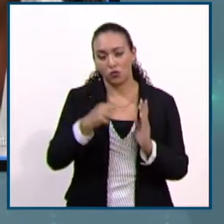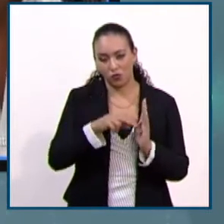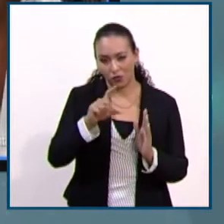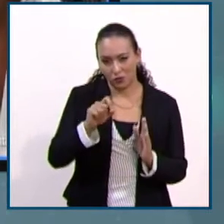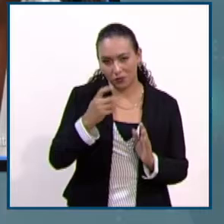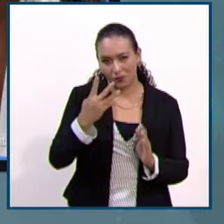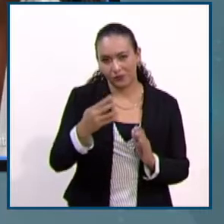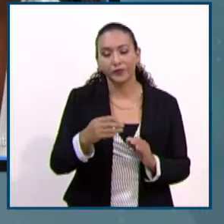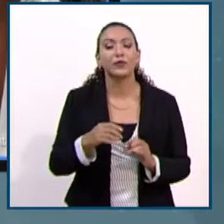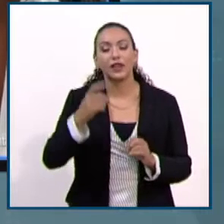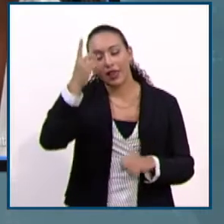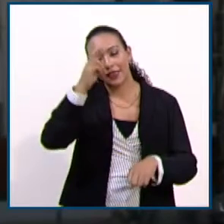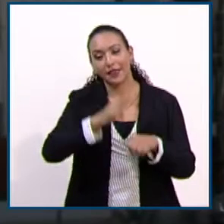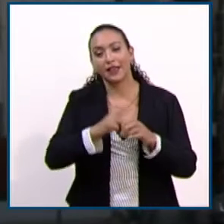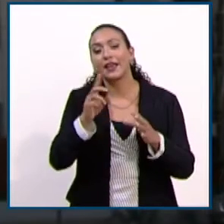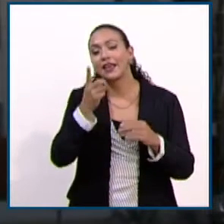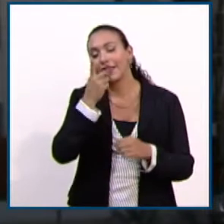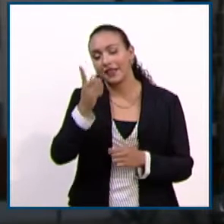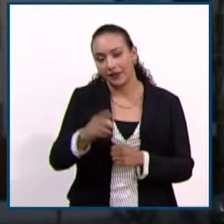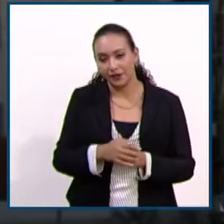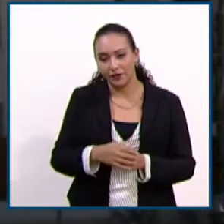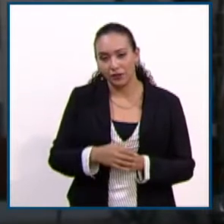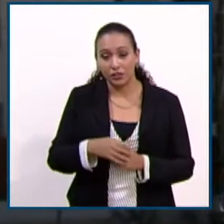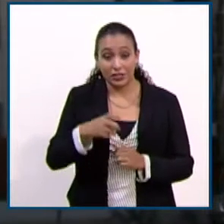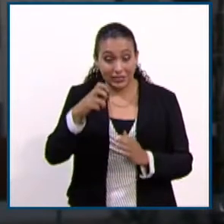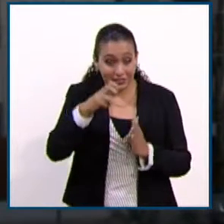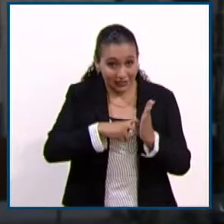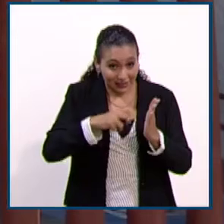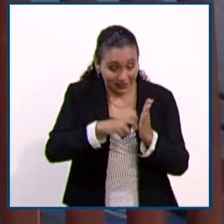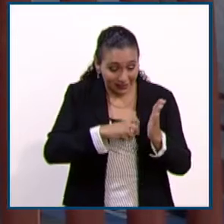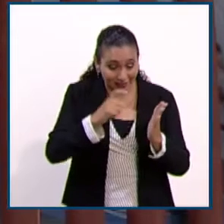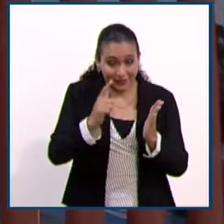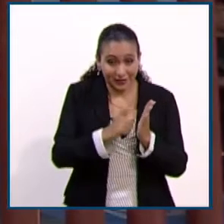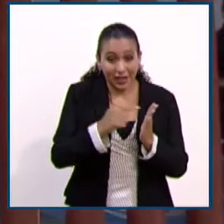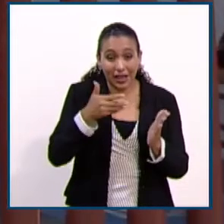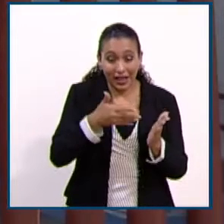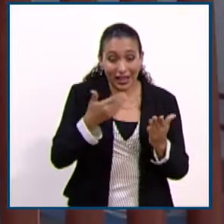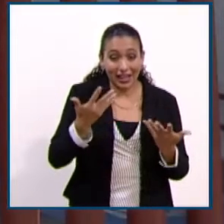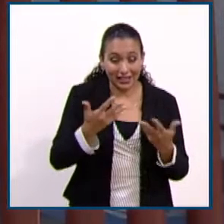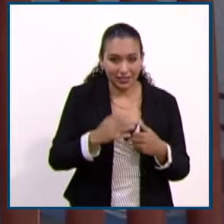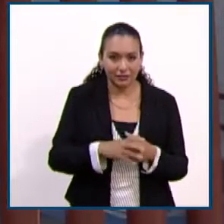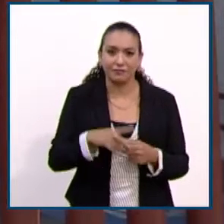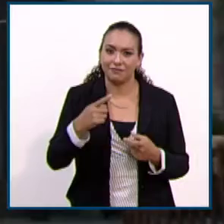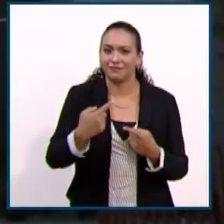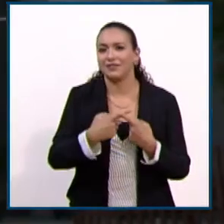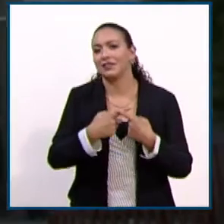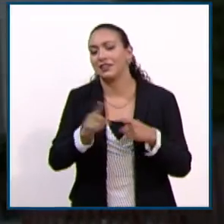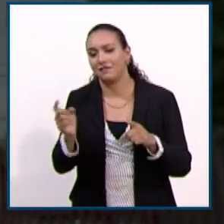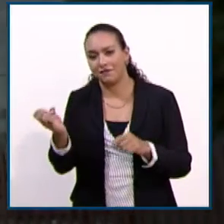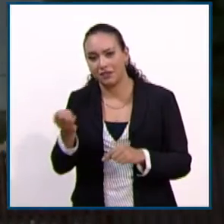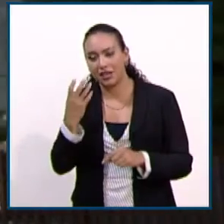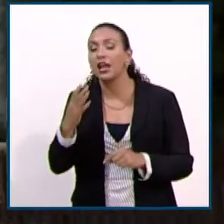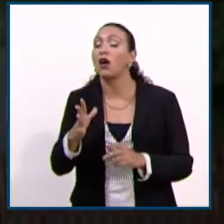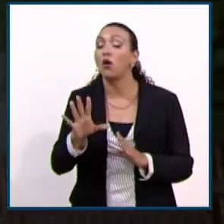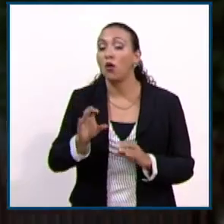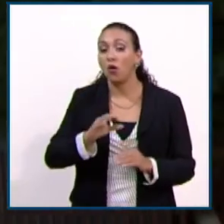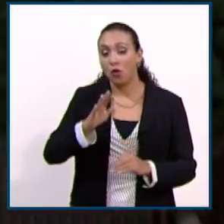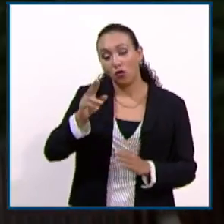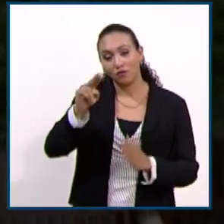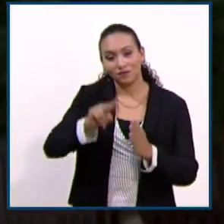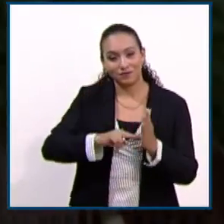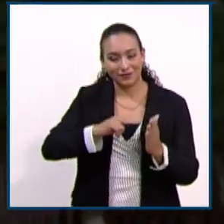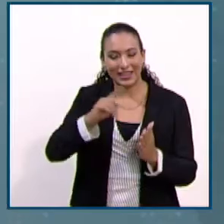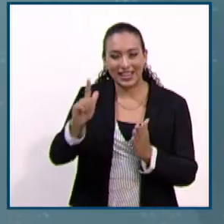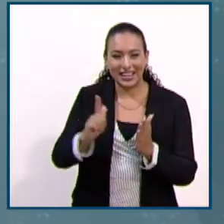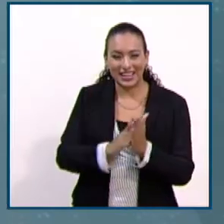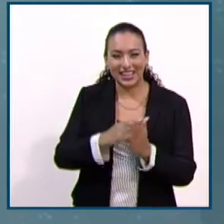su director indicó además que dicha reforma también es contraria a convenciones y tratados